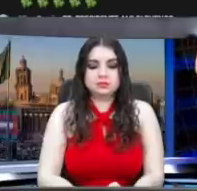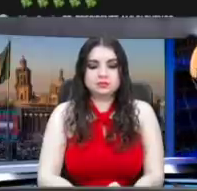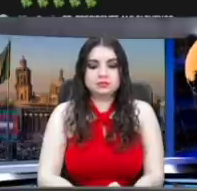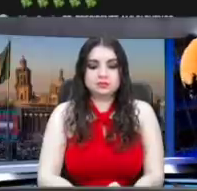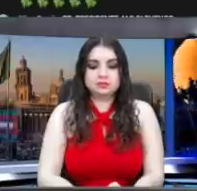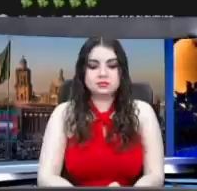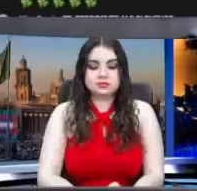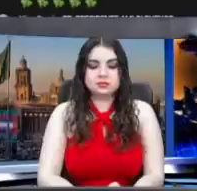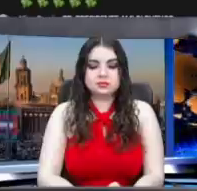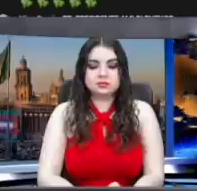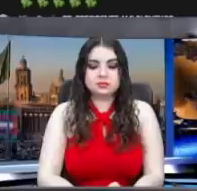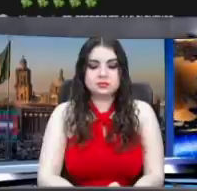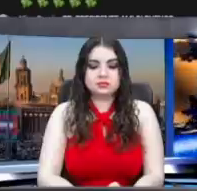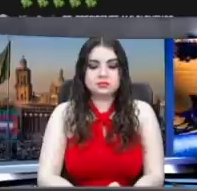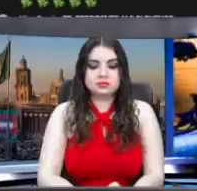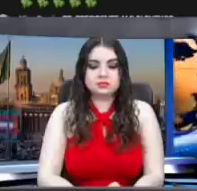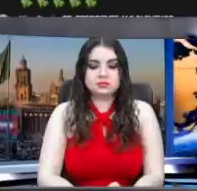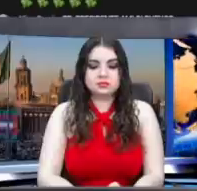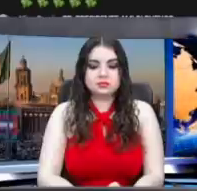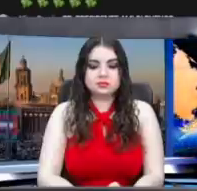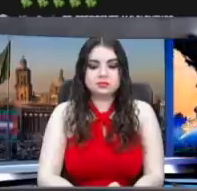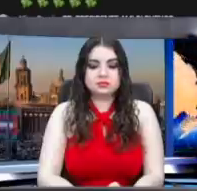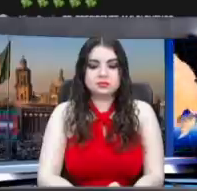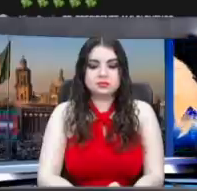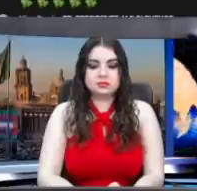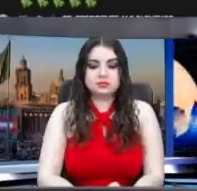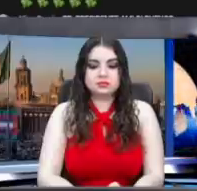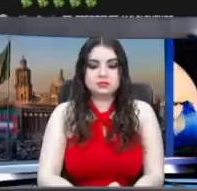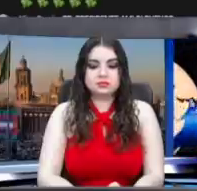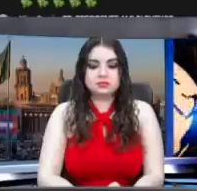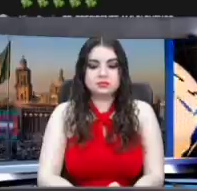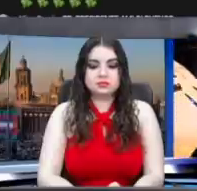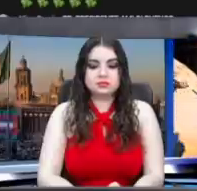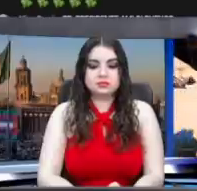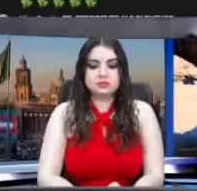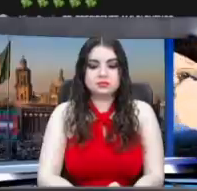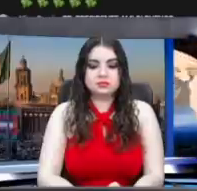nuestro apoyo. Y si nos vamos a resultados,